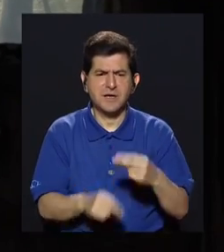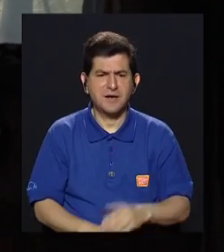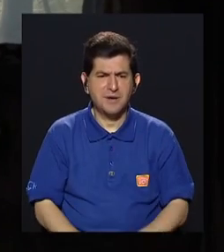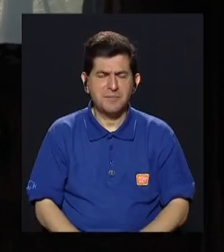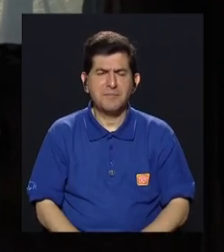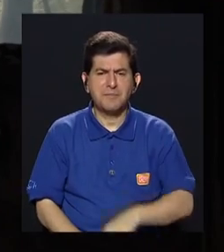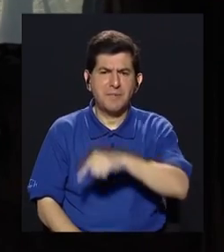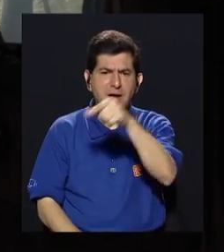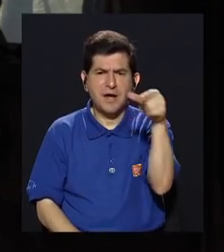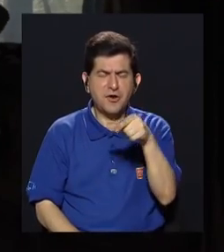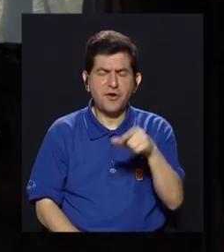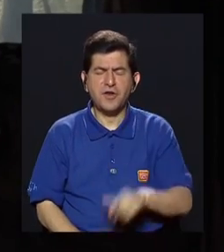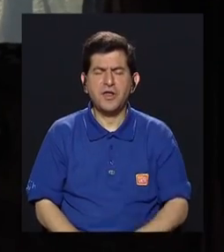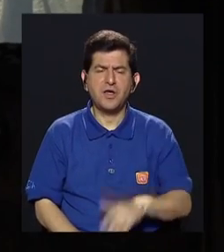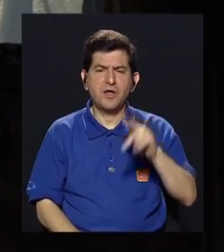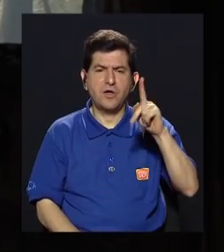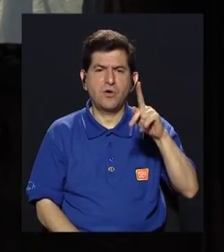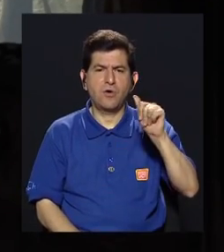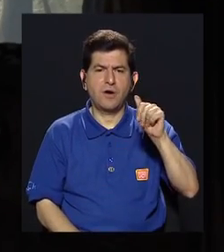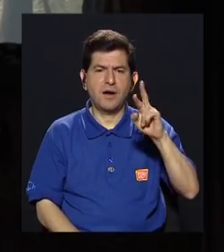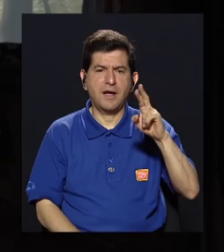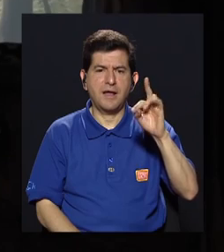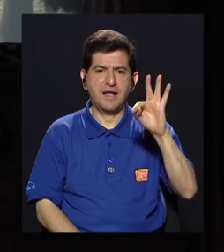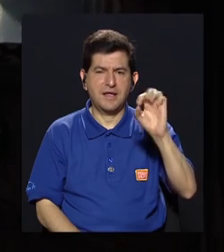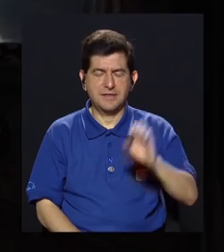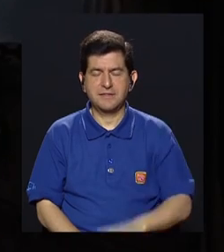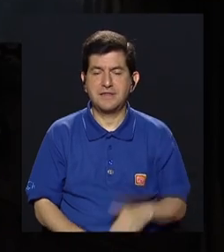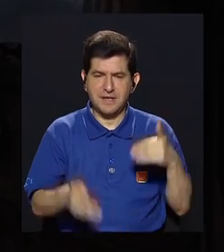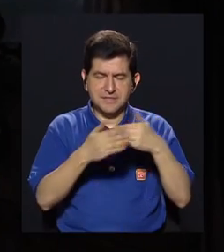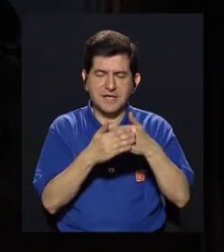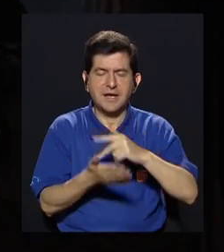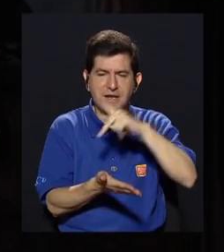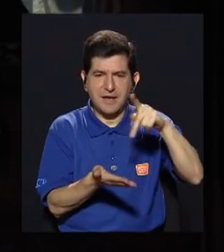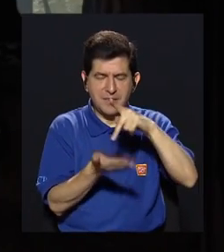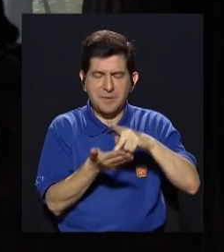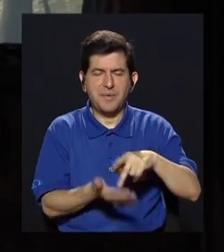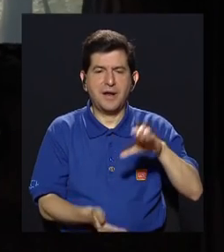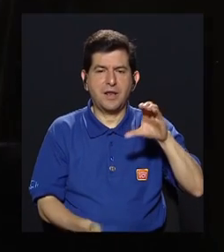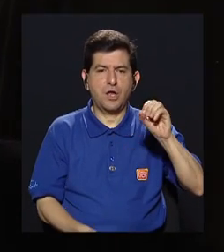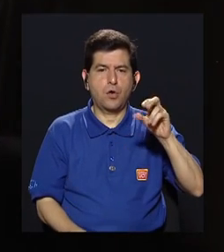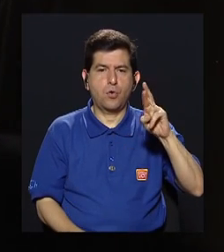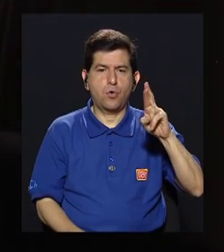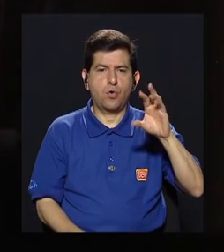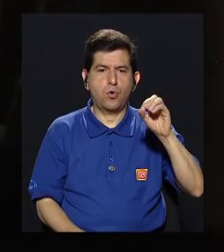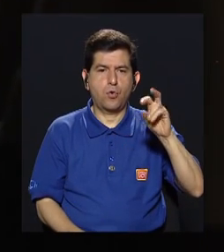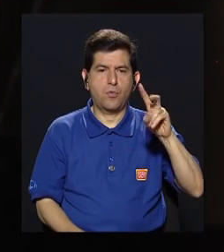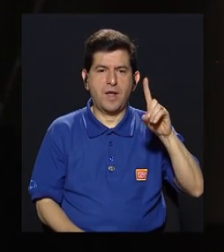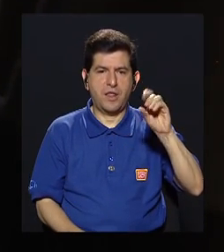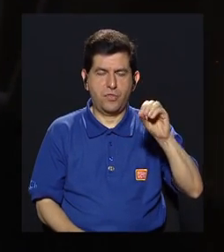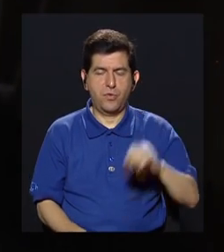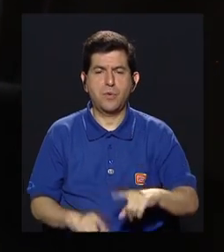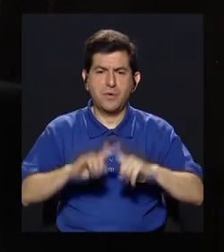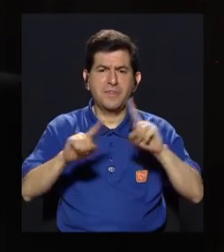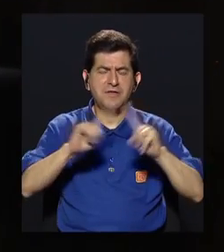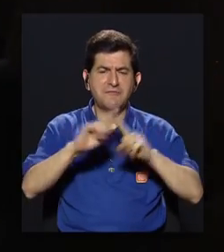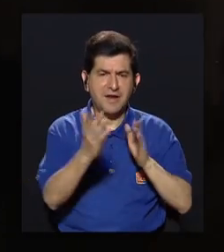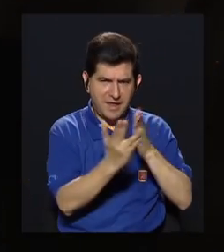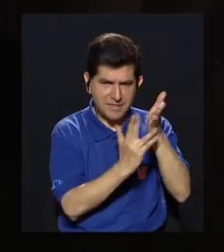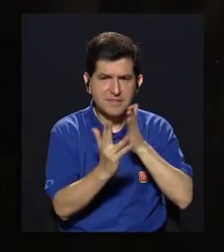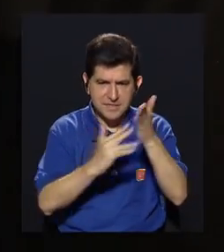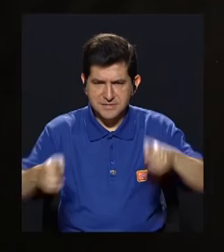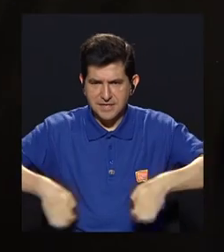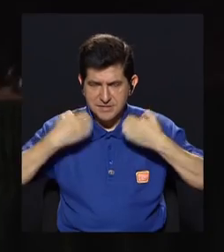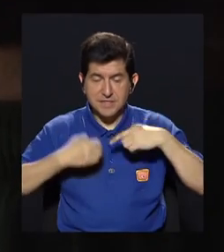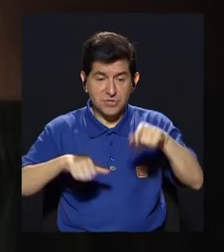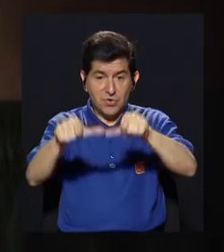la comunidad del río carácter que queda justo a la entrada del parque corcovado pero corcovado tiene varias entradas en esa